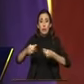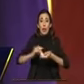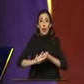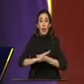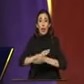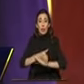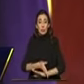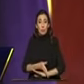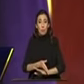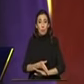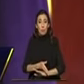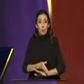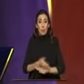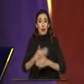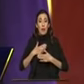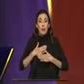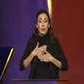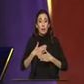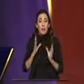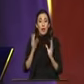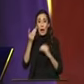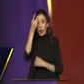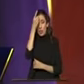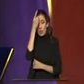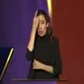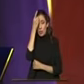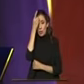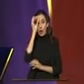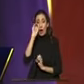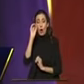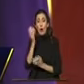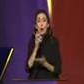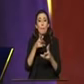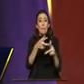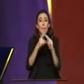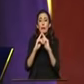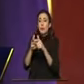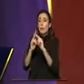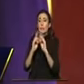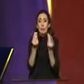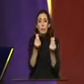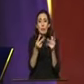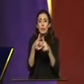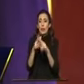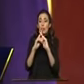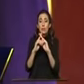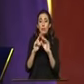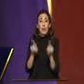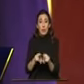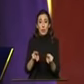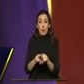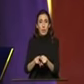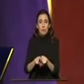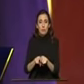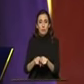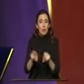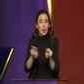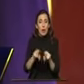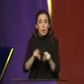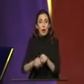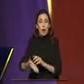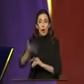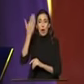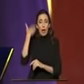luego, para mantener el nivel de gastos, se endeuda o vive al pío o al chulco. Nos mantuvieron en el derroche, en